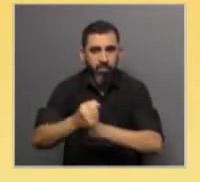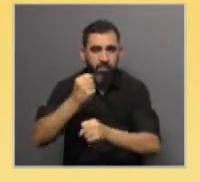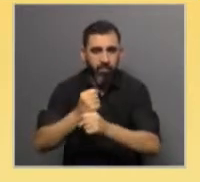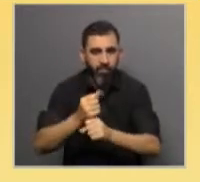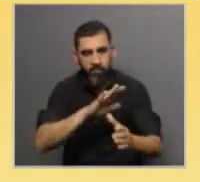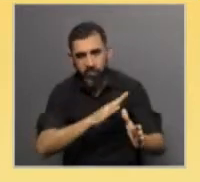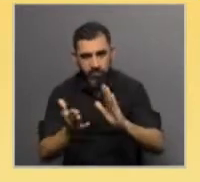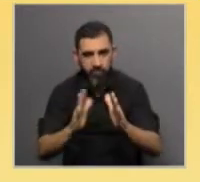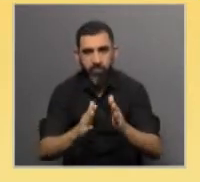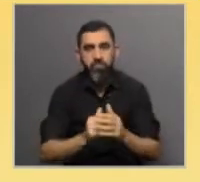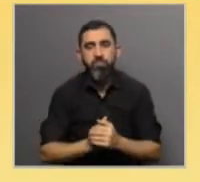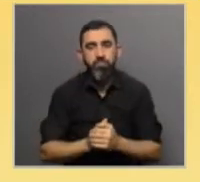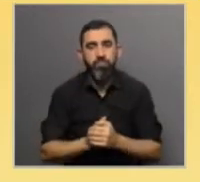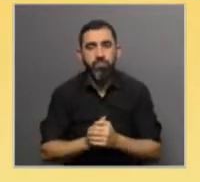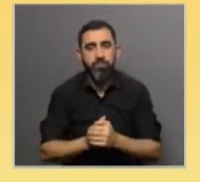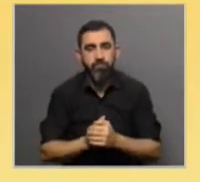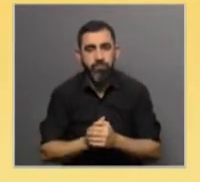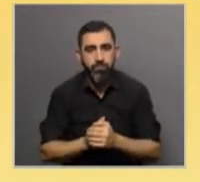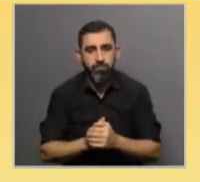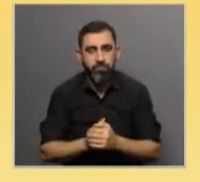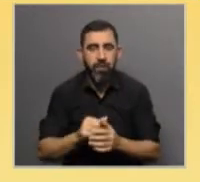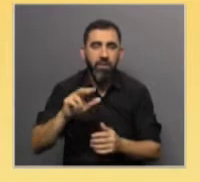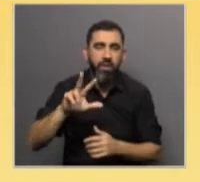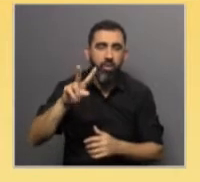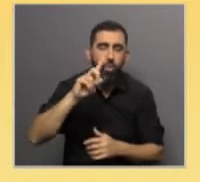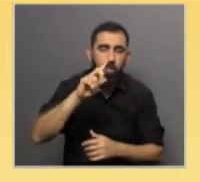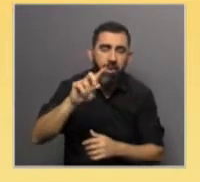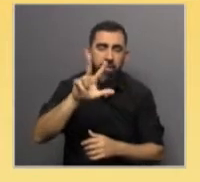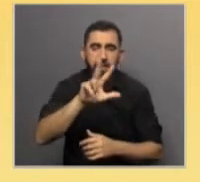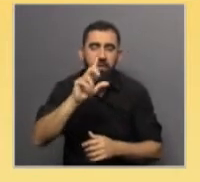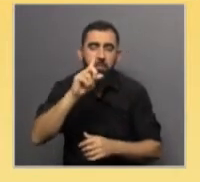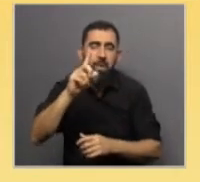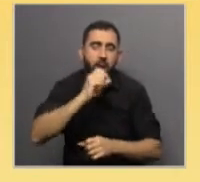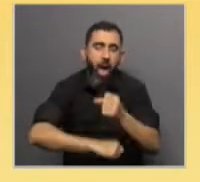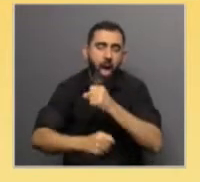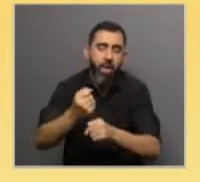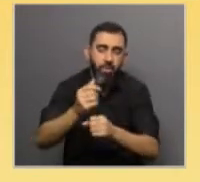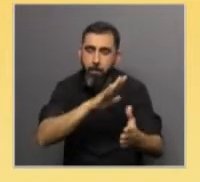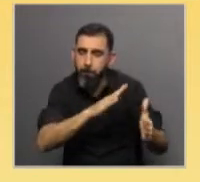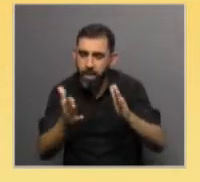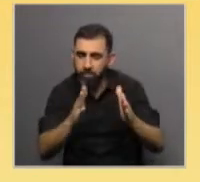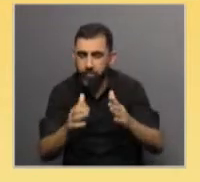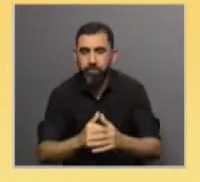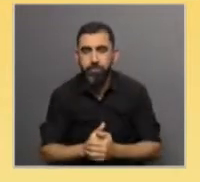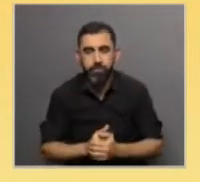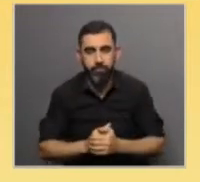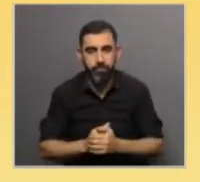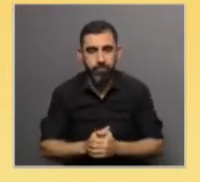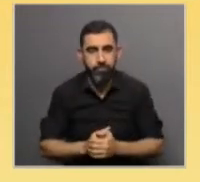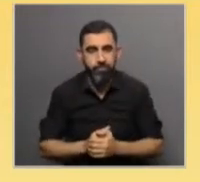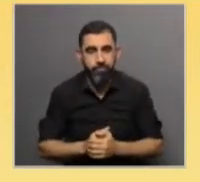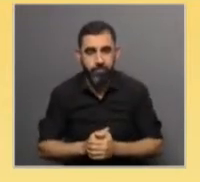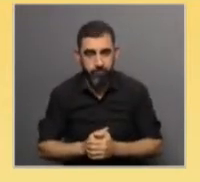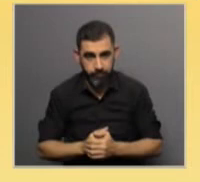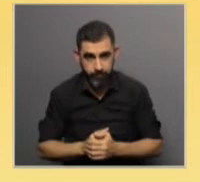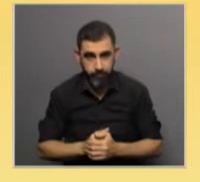corrección que se hace, el yacimiento debe haber tenido unos 32 o 33. Bien. Más o menos en el famoso estadio isotópico